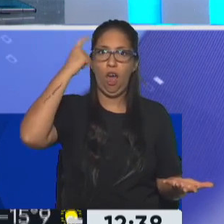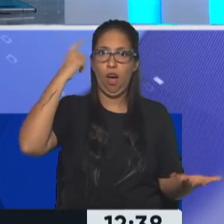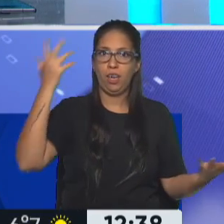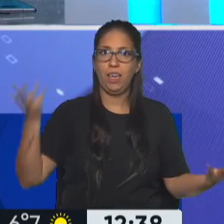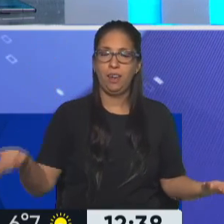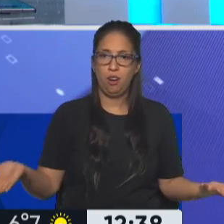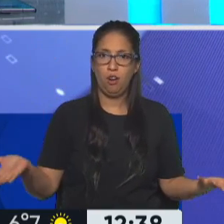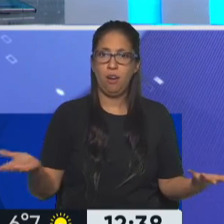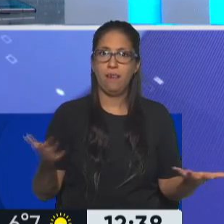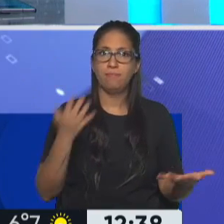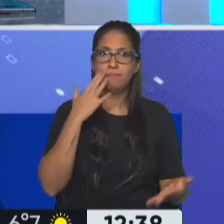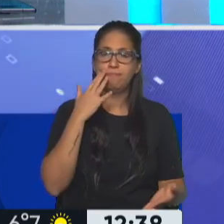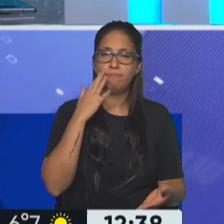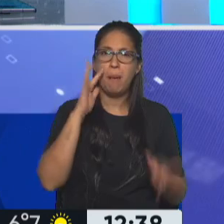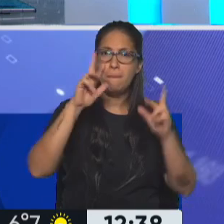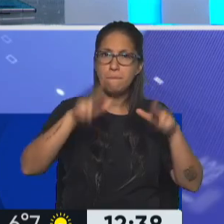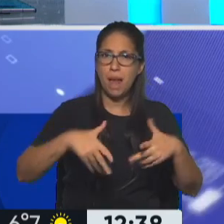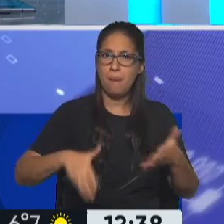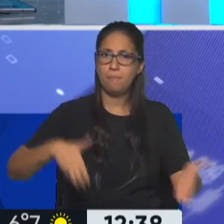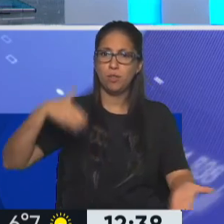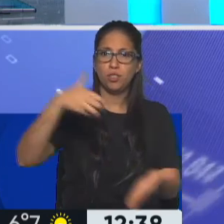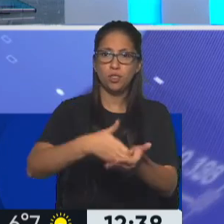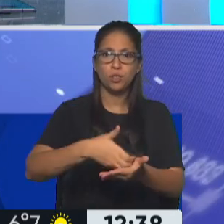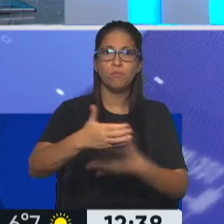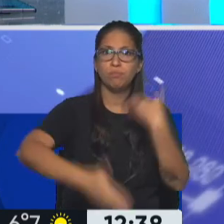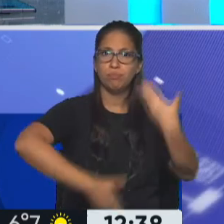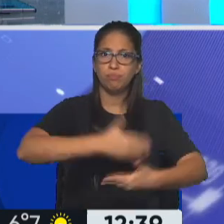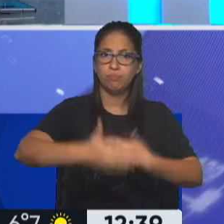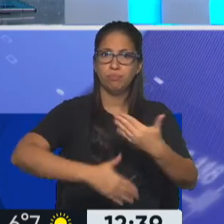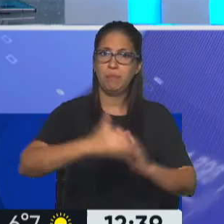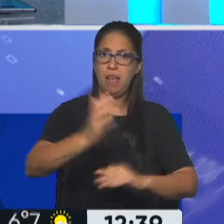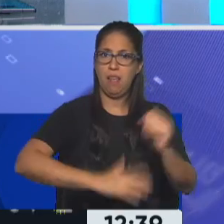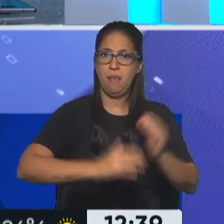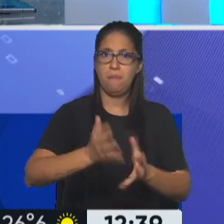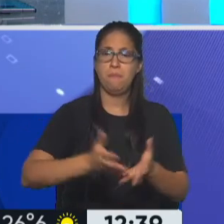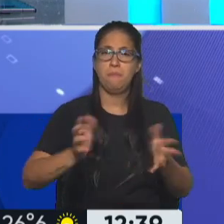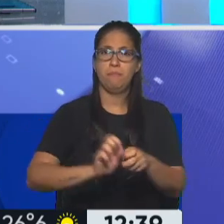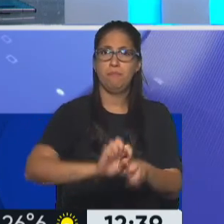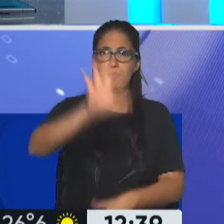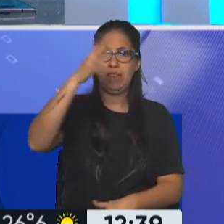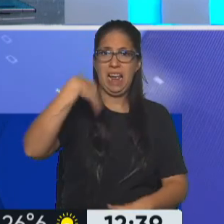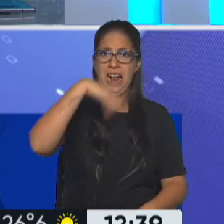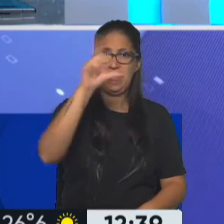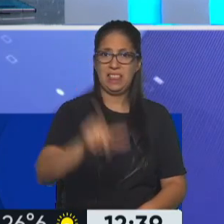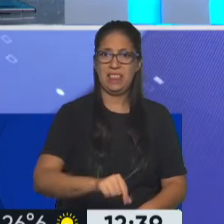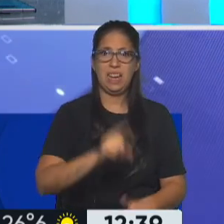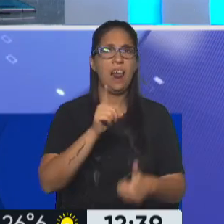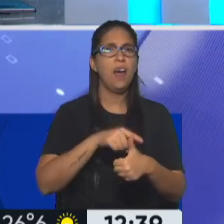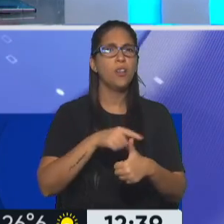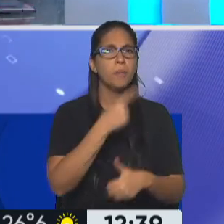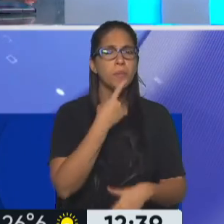proyectar inversiones sobre la base de cómo va a crecer la infraestructura de Argentina. Y la segunda pregunta me habías